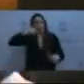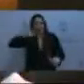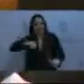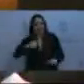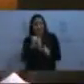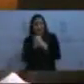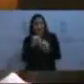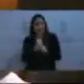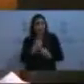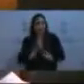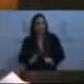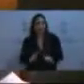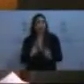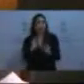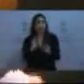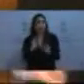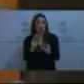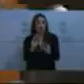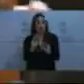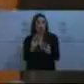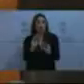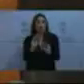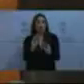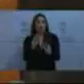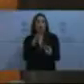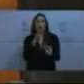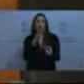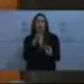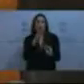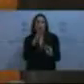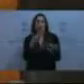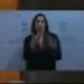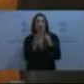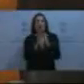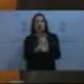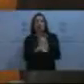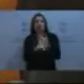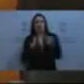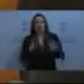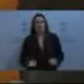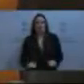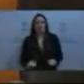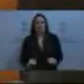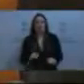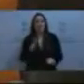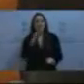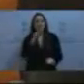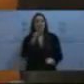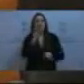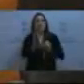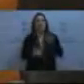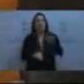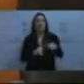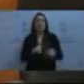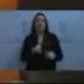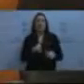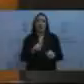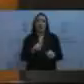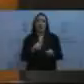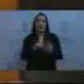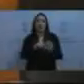ve reflejado en la reducción drástica de las demoras. También se ha convocado una plaza de nefrólogo que